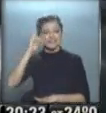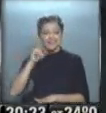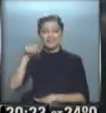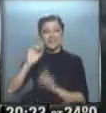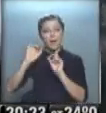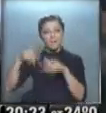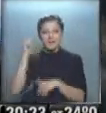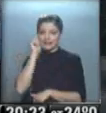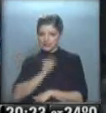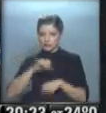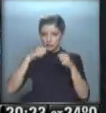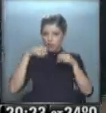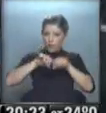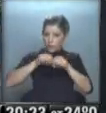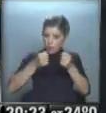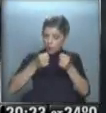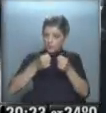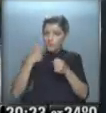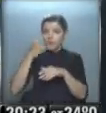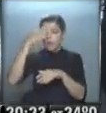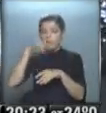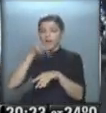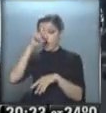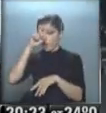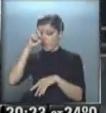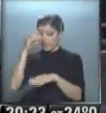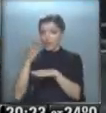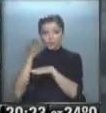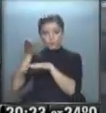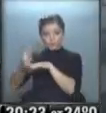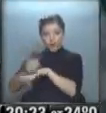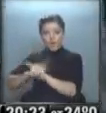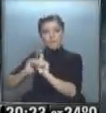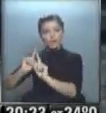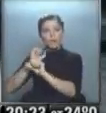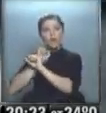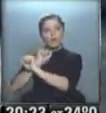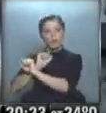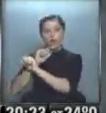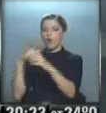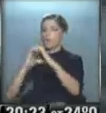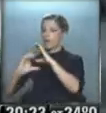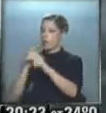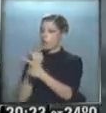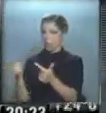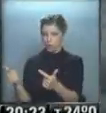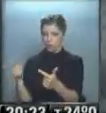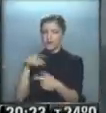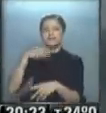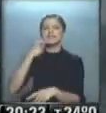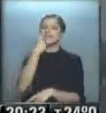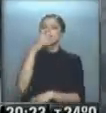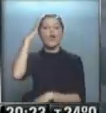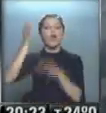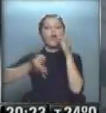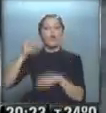con politraumatismos y fue derivado a un hospital en carácter de detenido e incomunicado por orden del juez federal Ariel